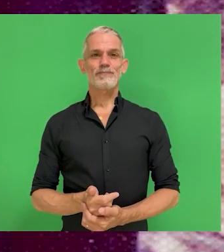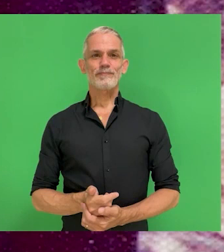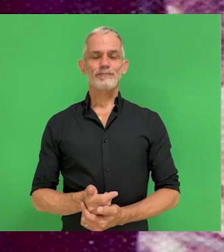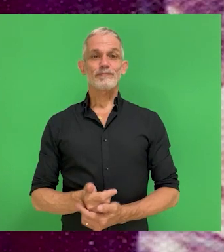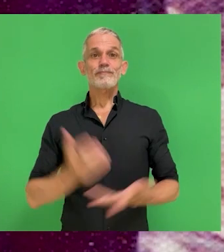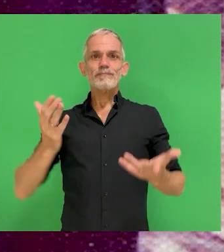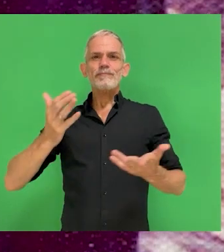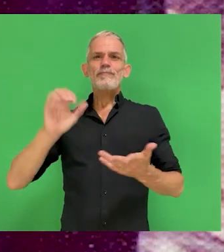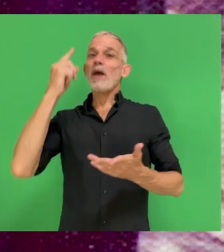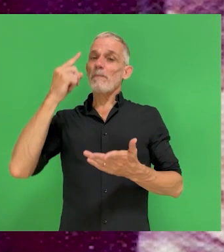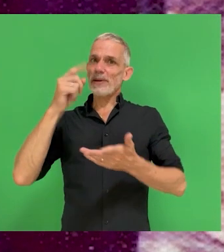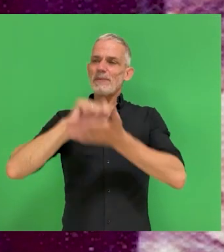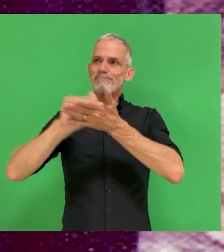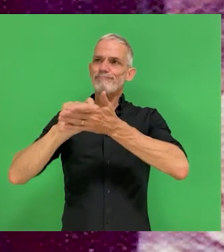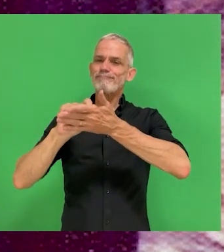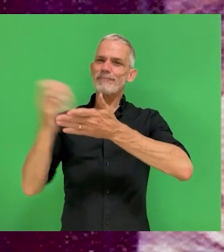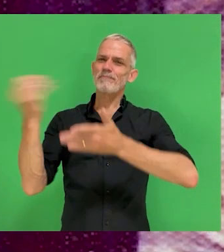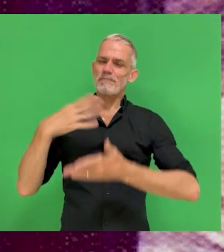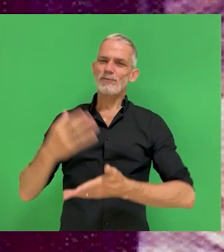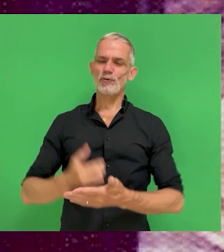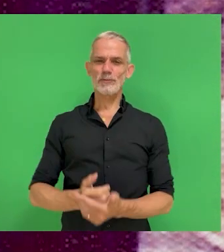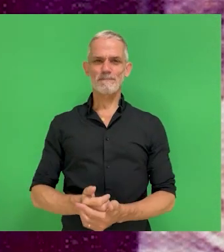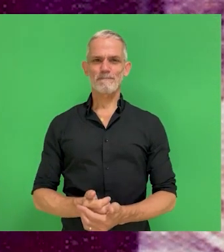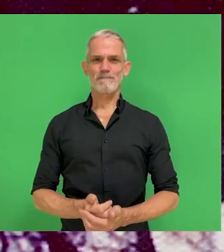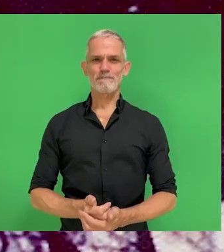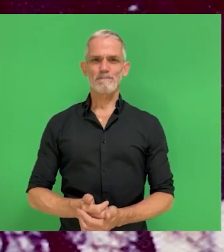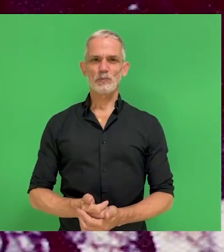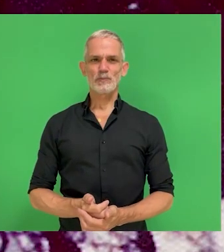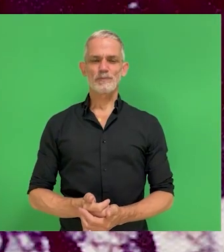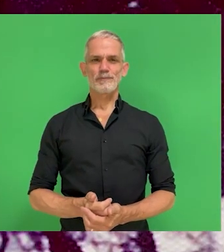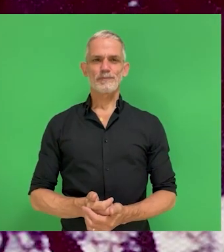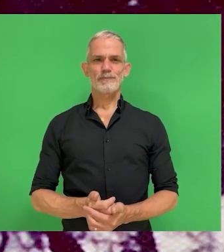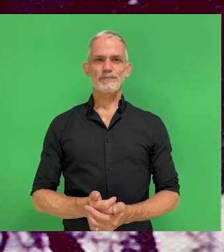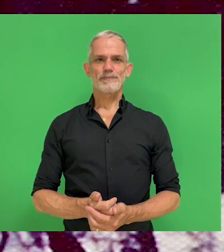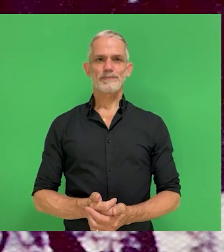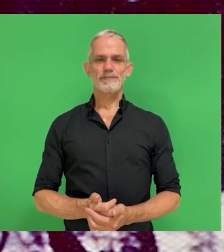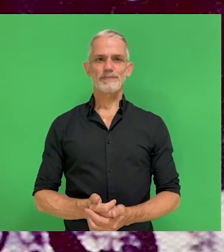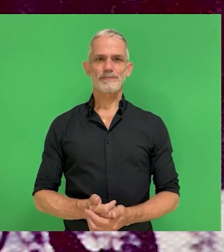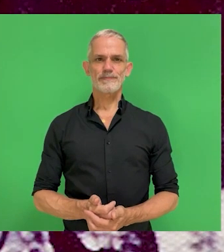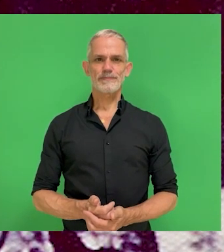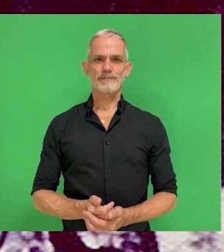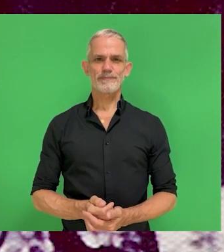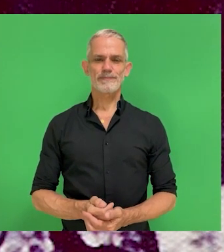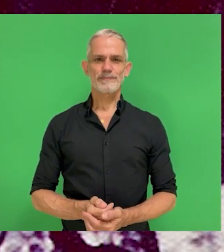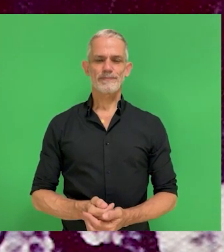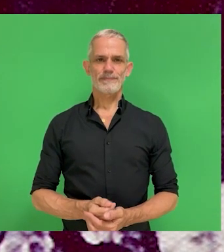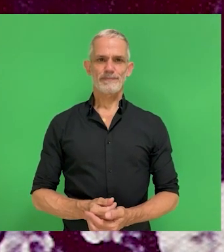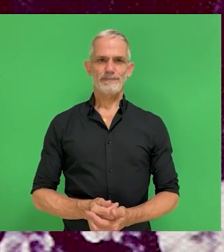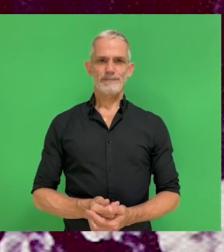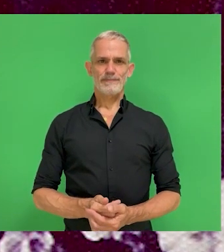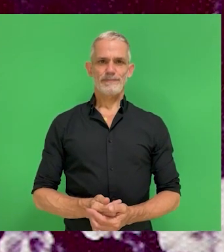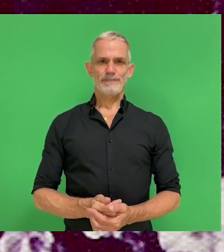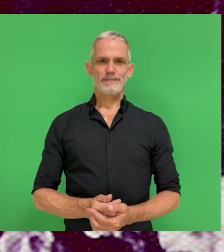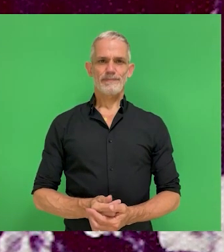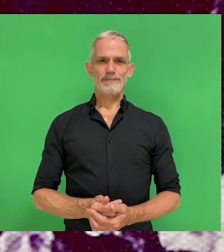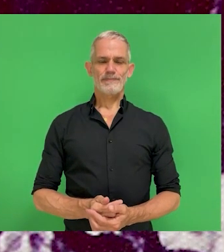que es como la primera carta. En el reverso de una foto de Federico dice: Joaquincito, ¿qué puedo hacer para que entiendas por qué no estoy para